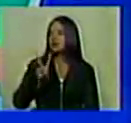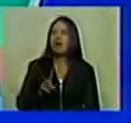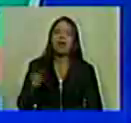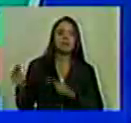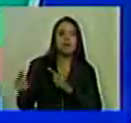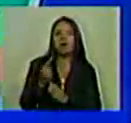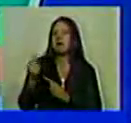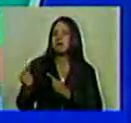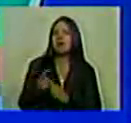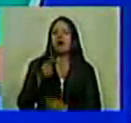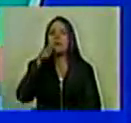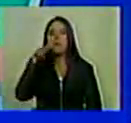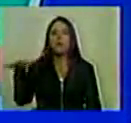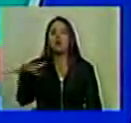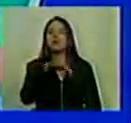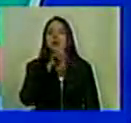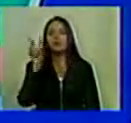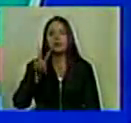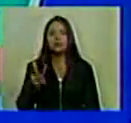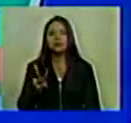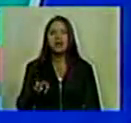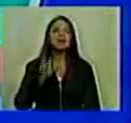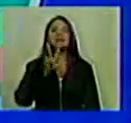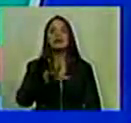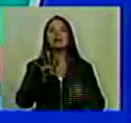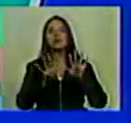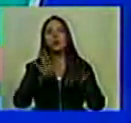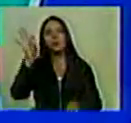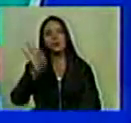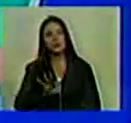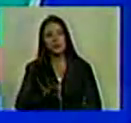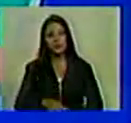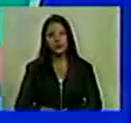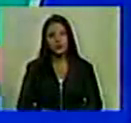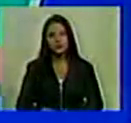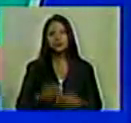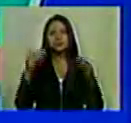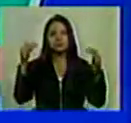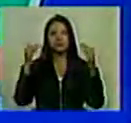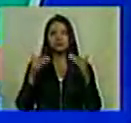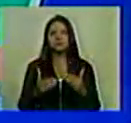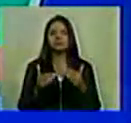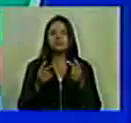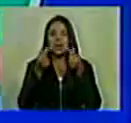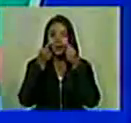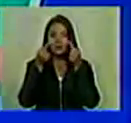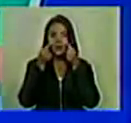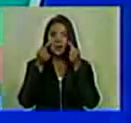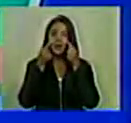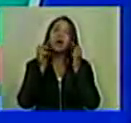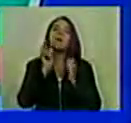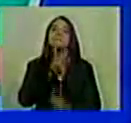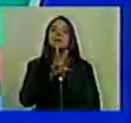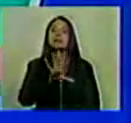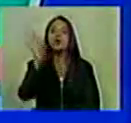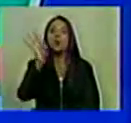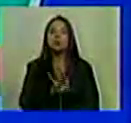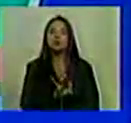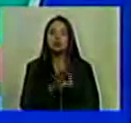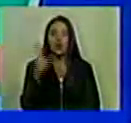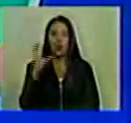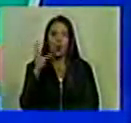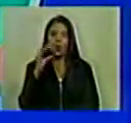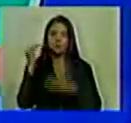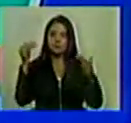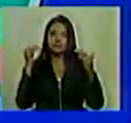agrede al pueblo de Venezuela, 39%. El señor Juan Manuel Santos, 25% de los votos. El